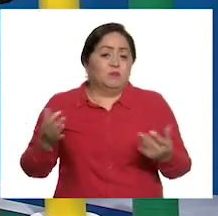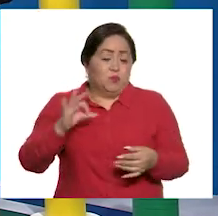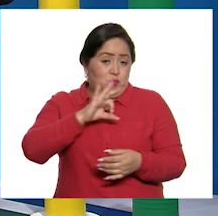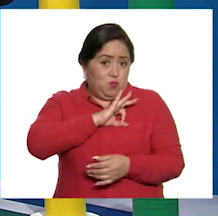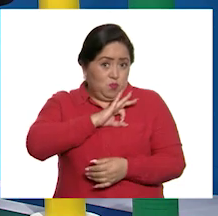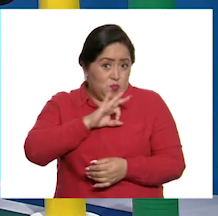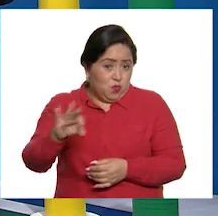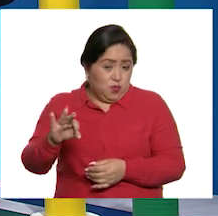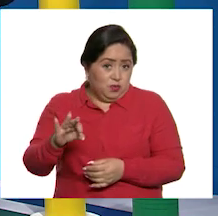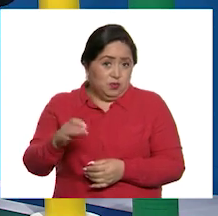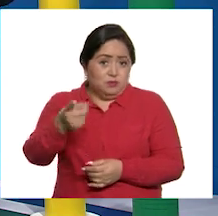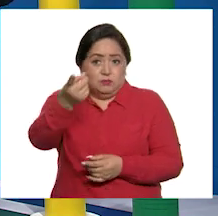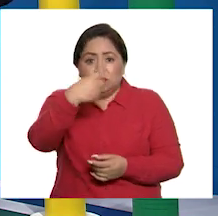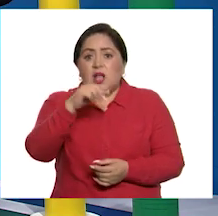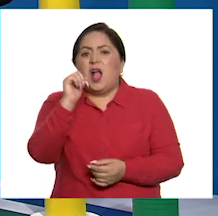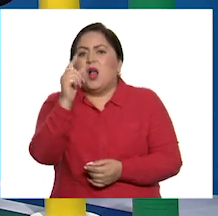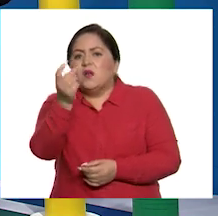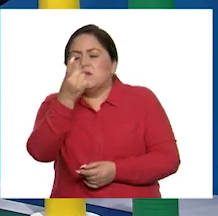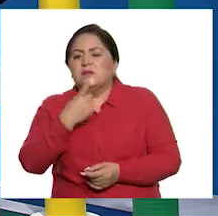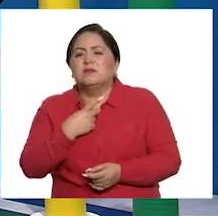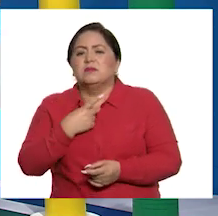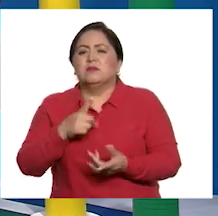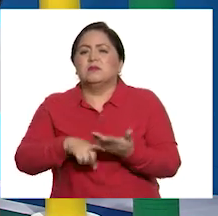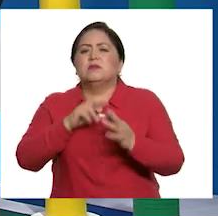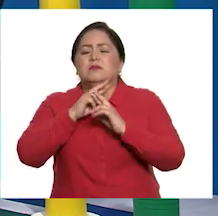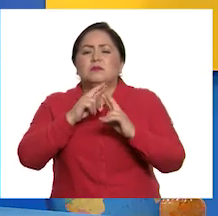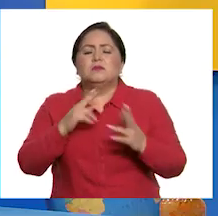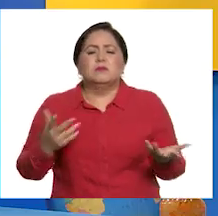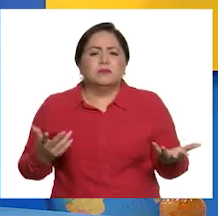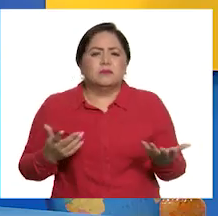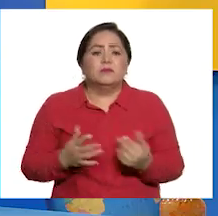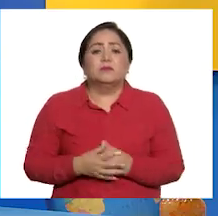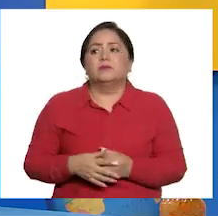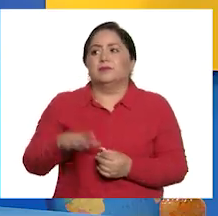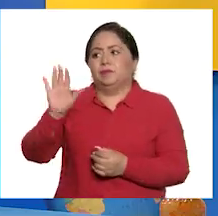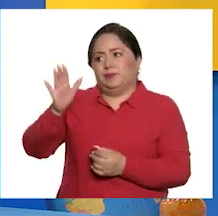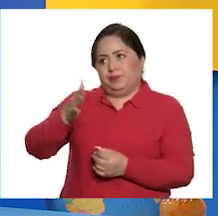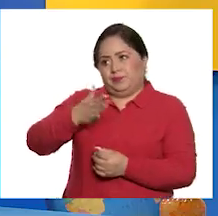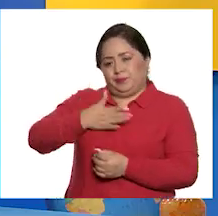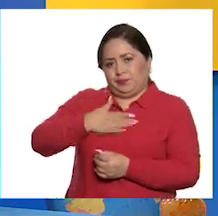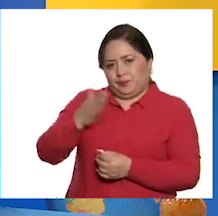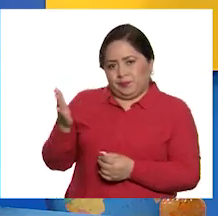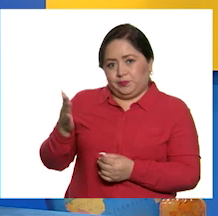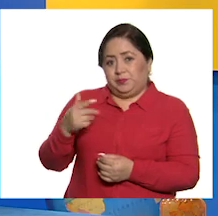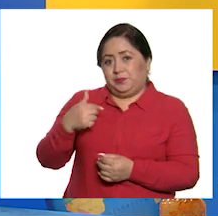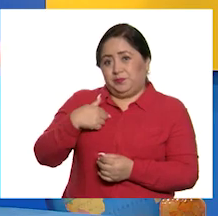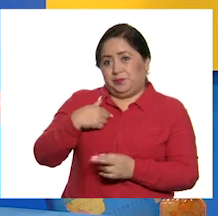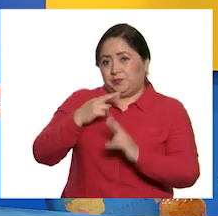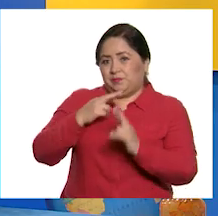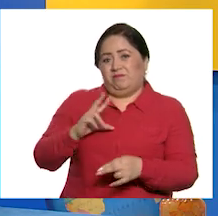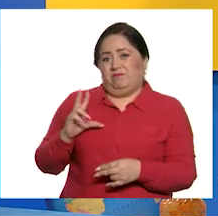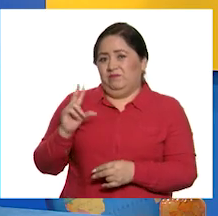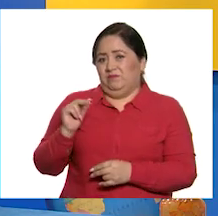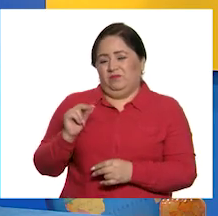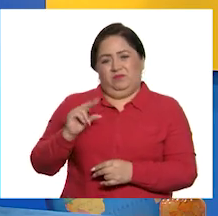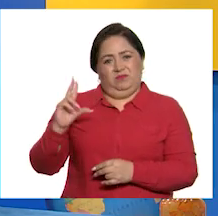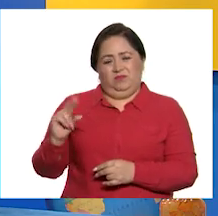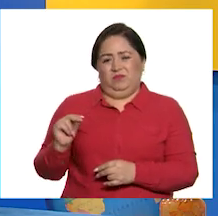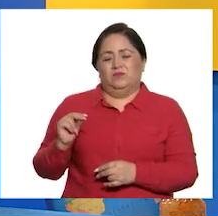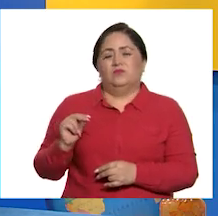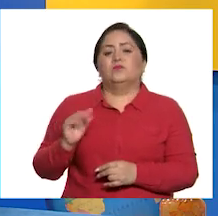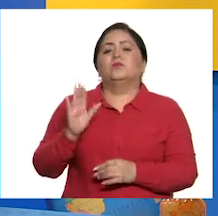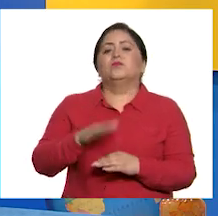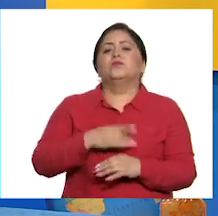¿Podrías compartirnos cuáles son tus respuestas, Juan Carlos? Bueno, maestro, sería la respuesta no y no.